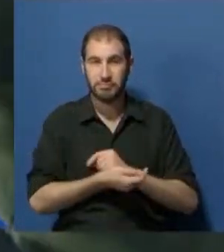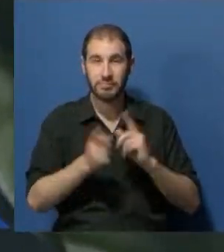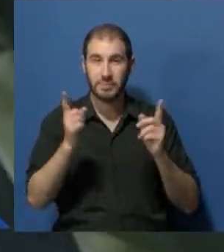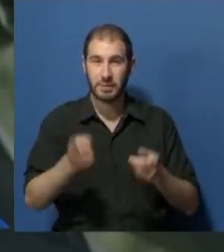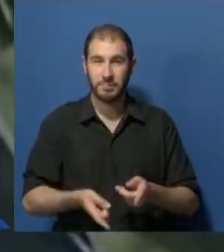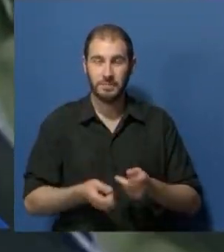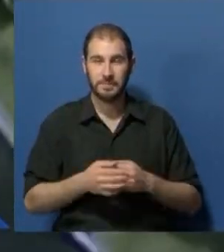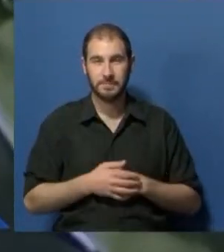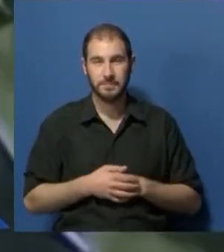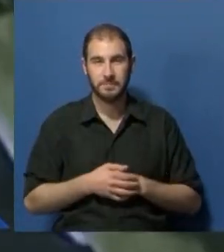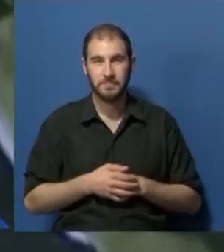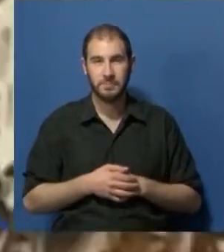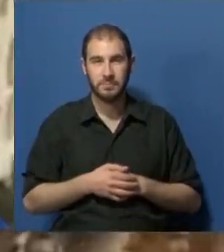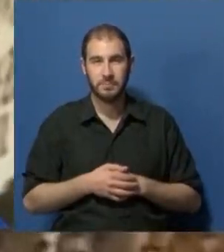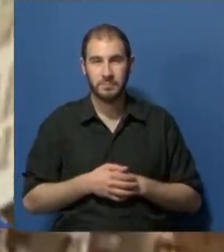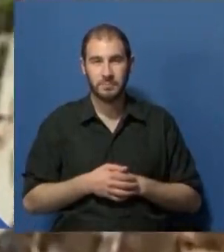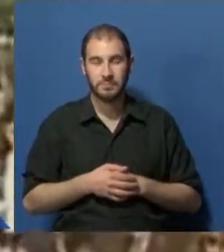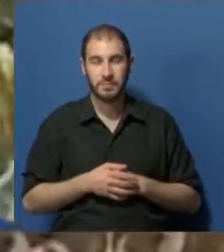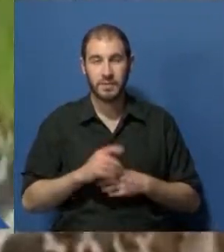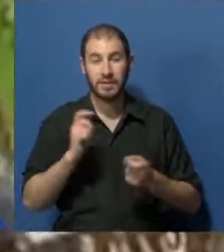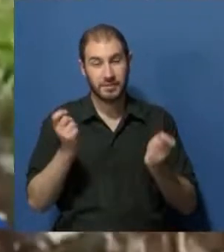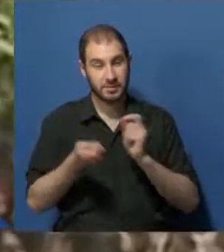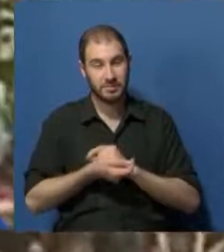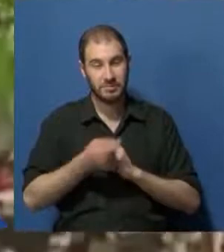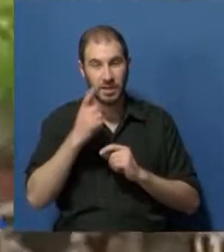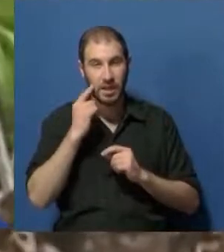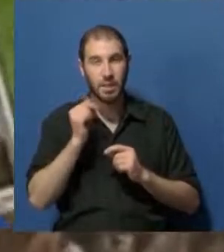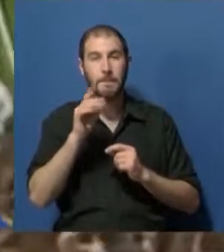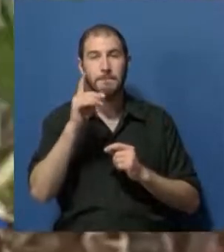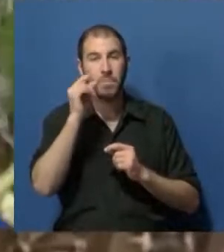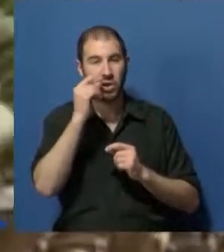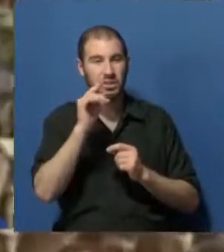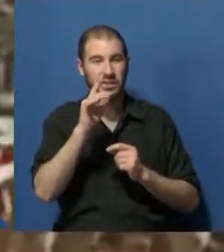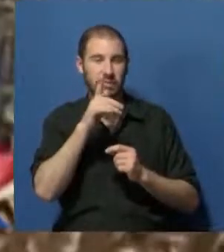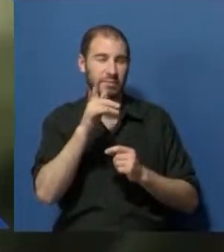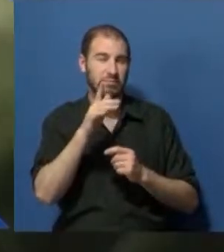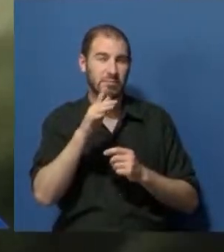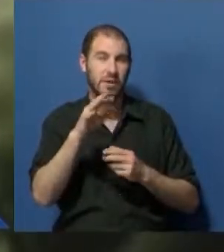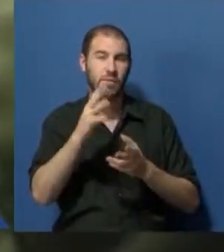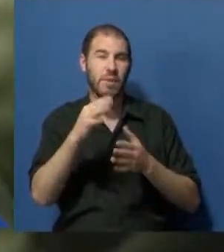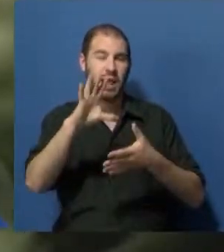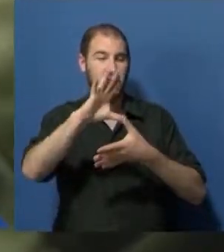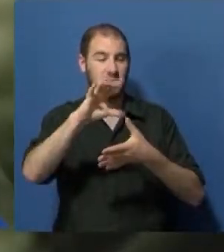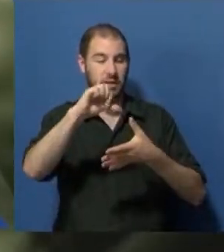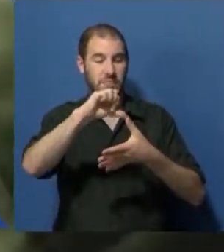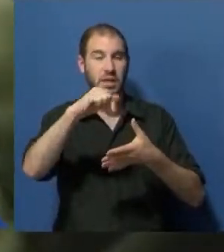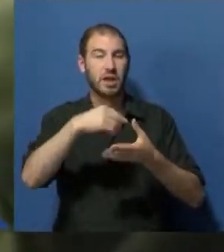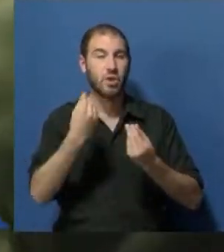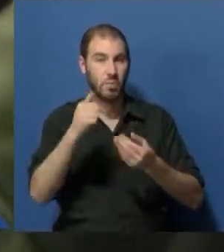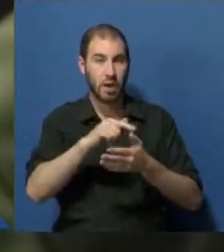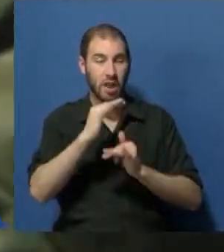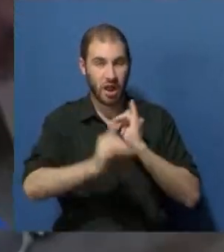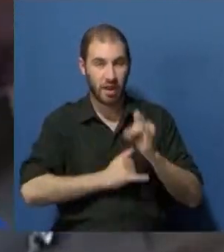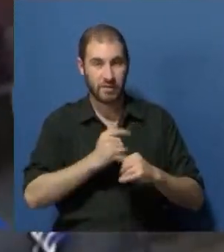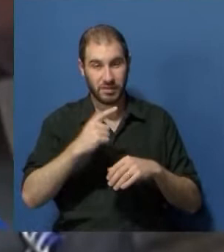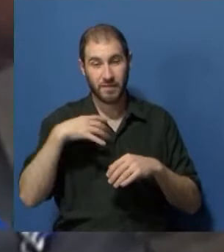también modificó en cierta medida la geopolítica y el mapa de Latinoamérica. Con eso vamos a hablar dentro